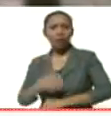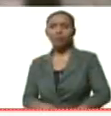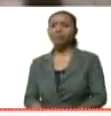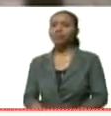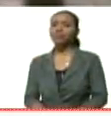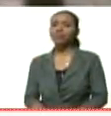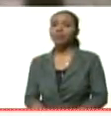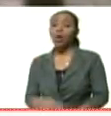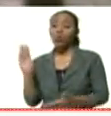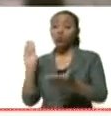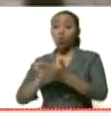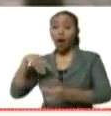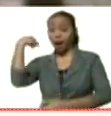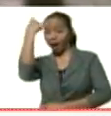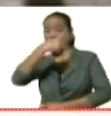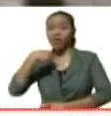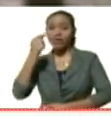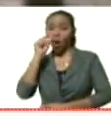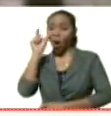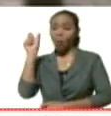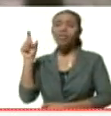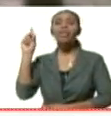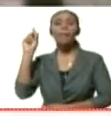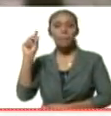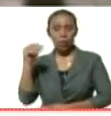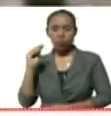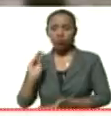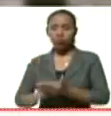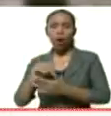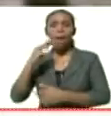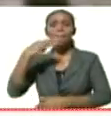Precio le pusieron a la cabeza de Pancho Villa también.